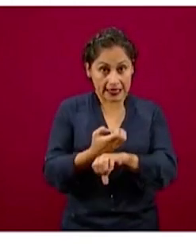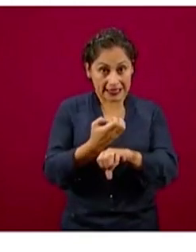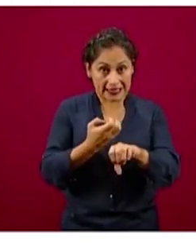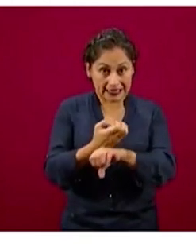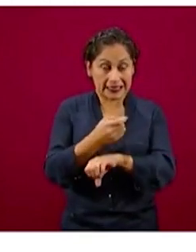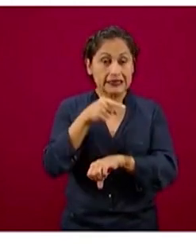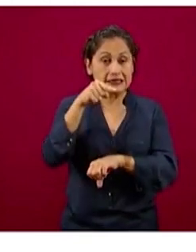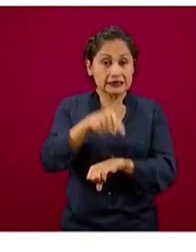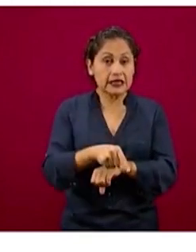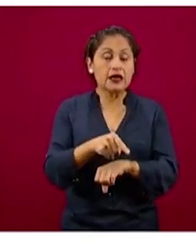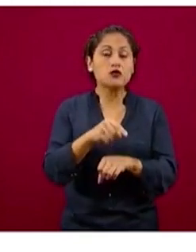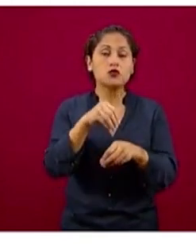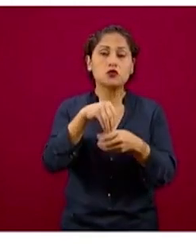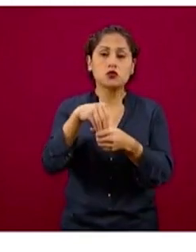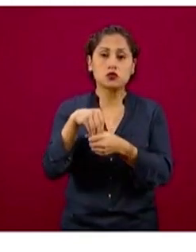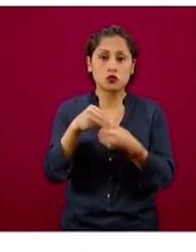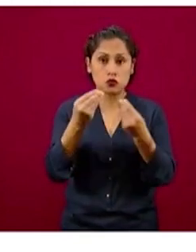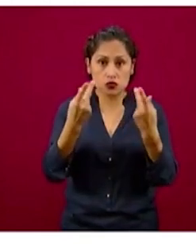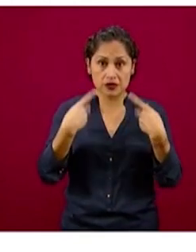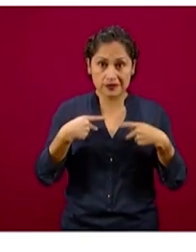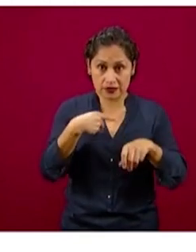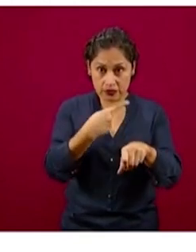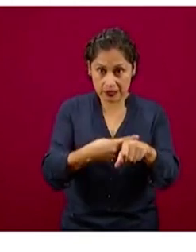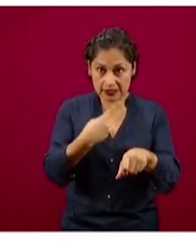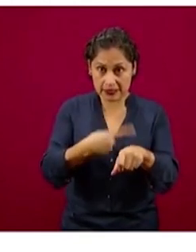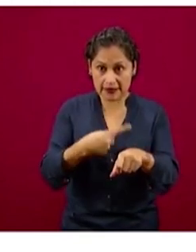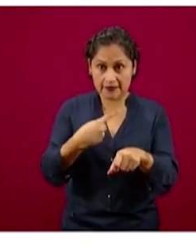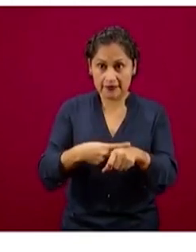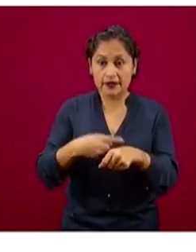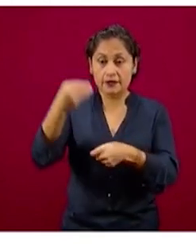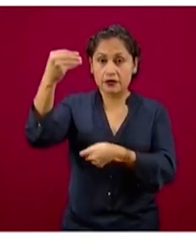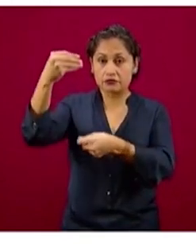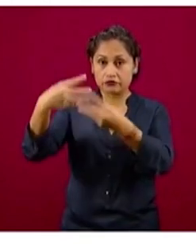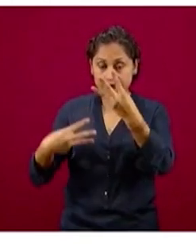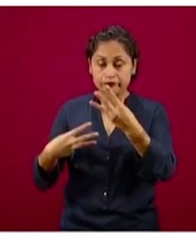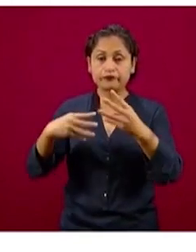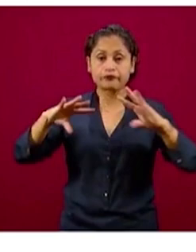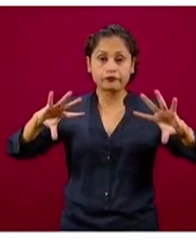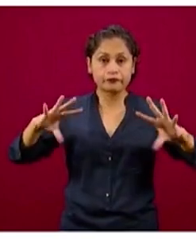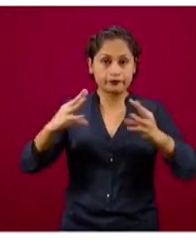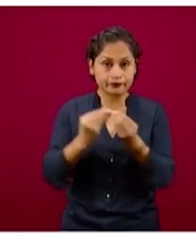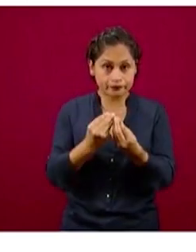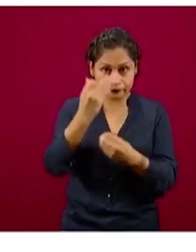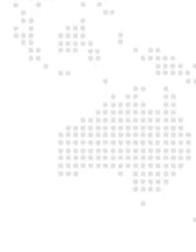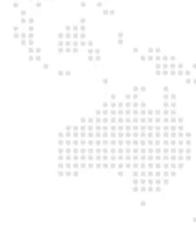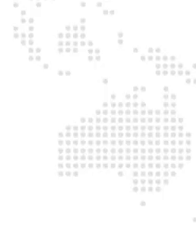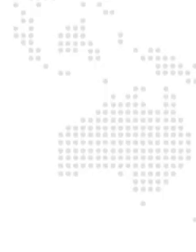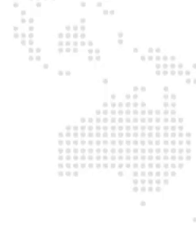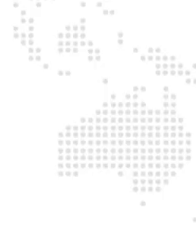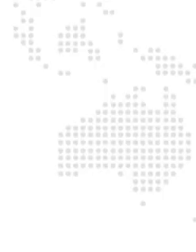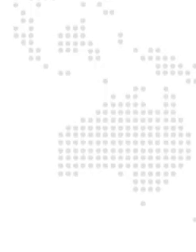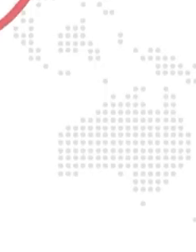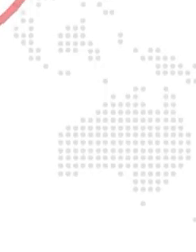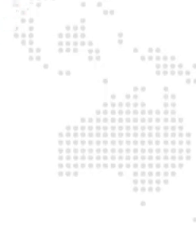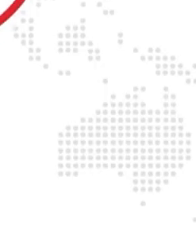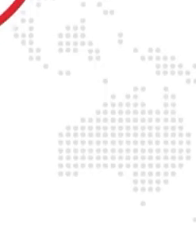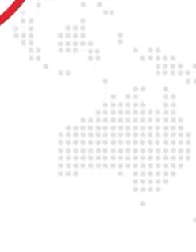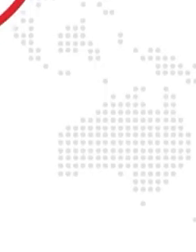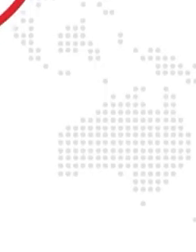acumulada de casos y esto es el total de casos desde que inició la epidemia en méxico